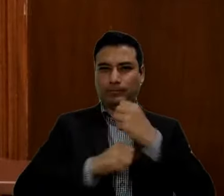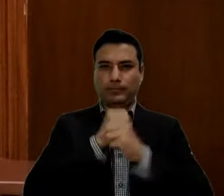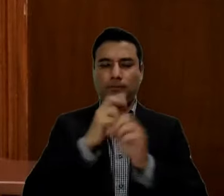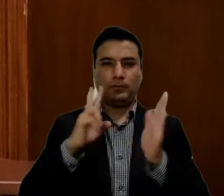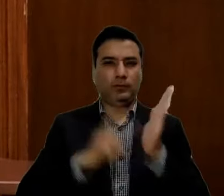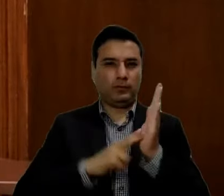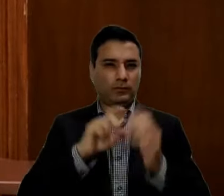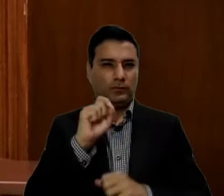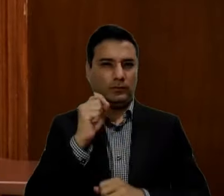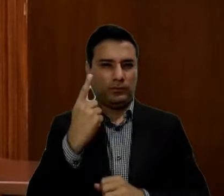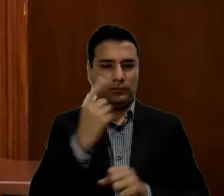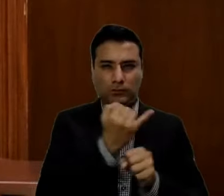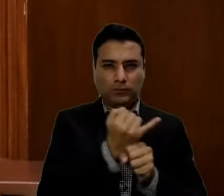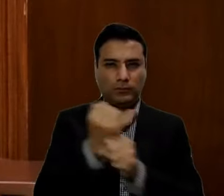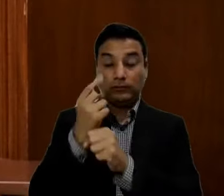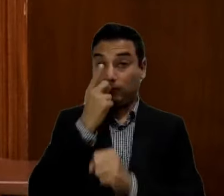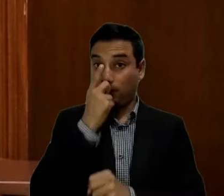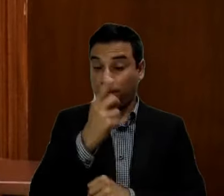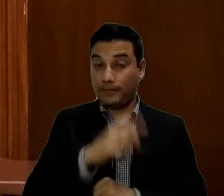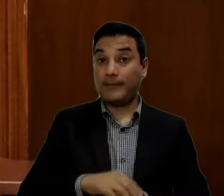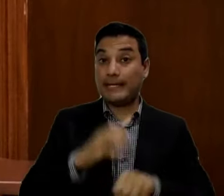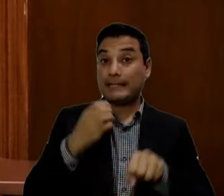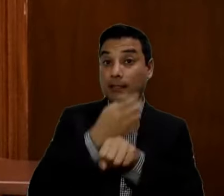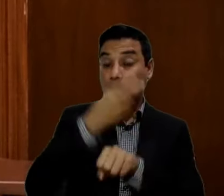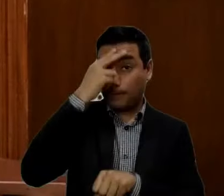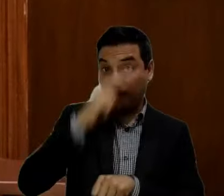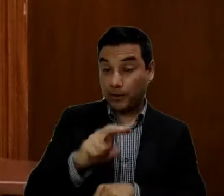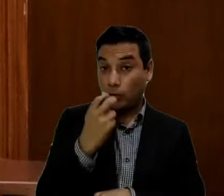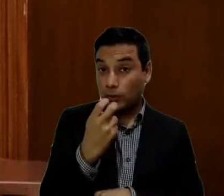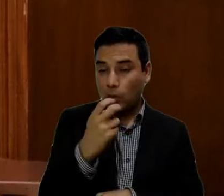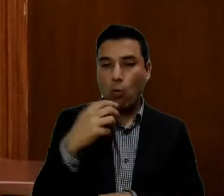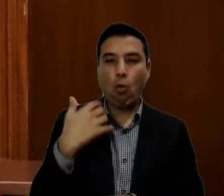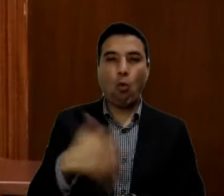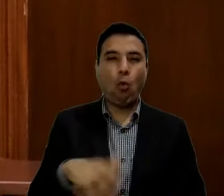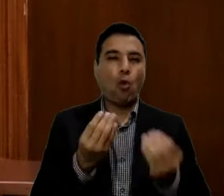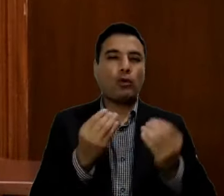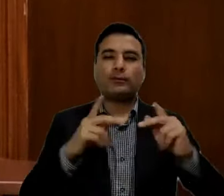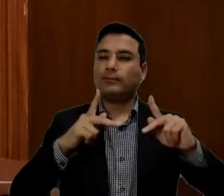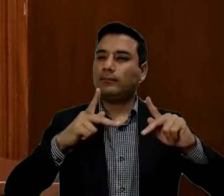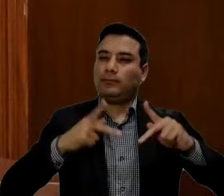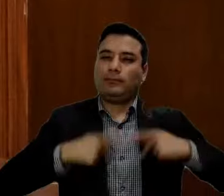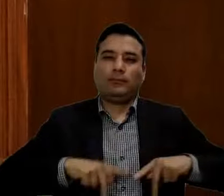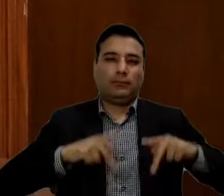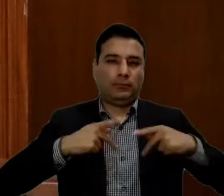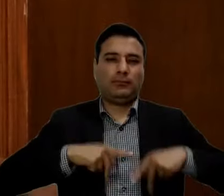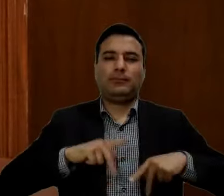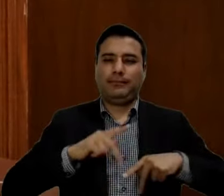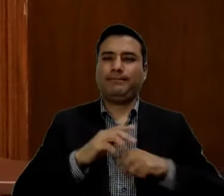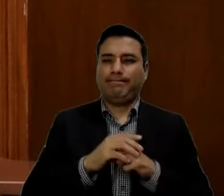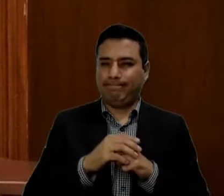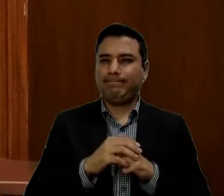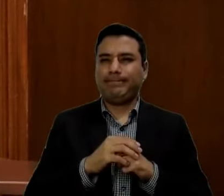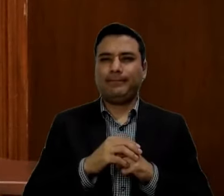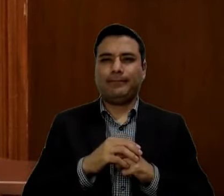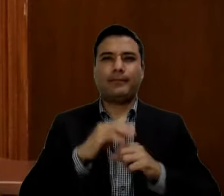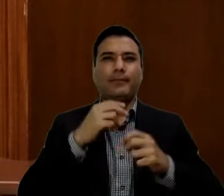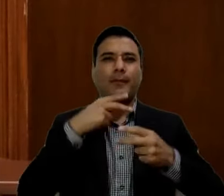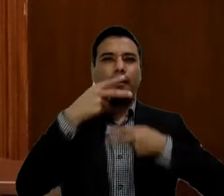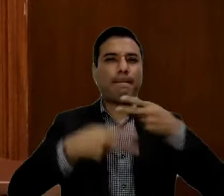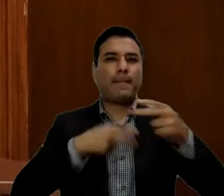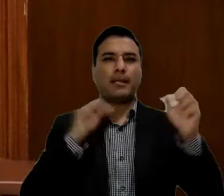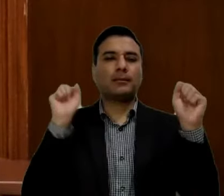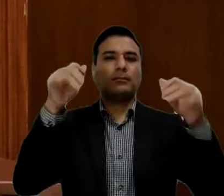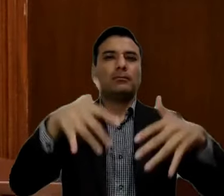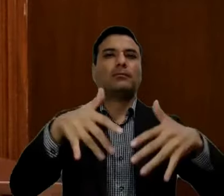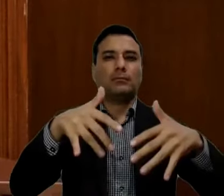INEGI, el Estado de México es la entidad con mayor porcentaje de población que asiste a la escuela en una entidad